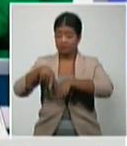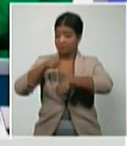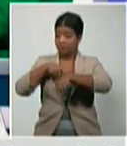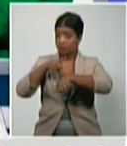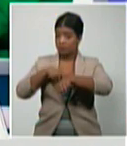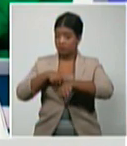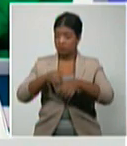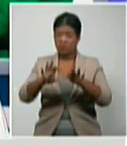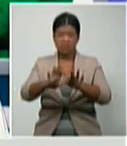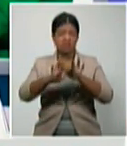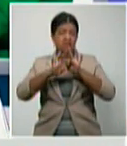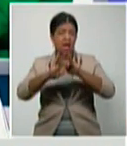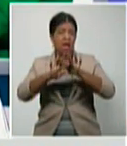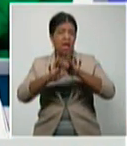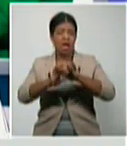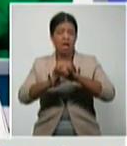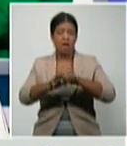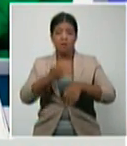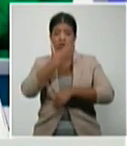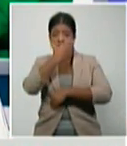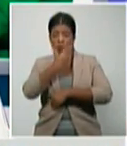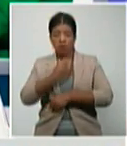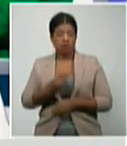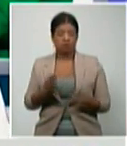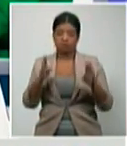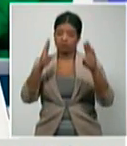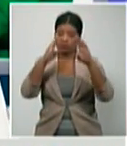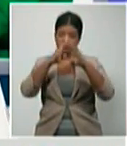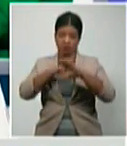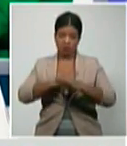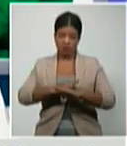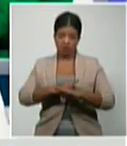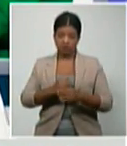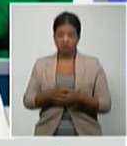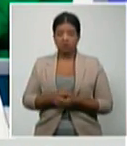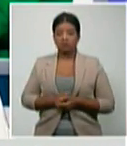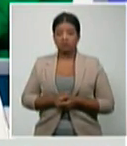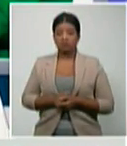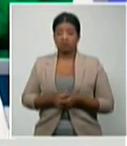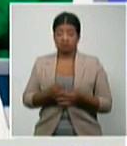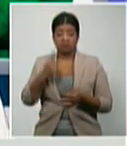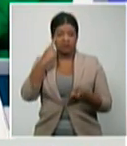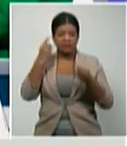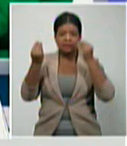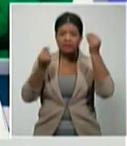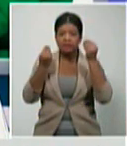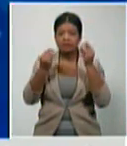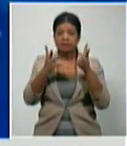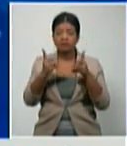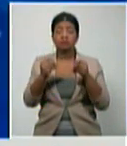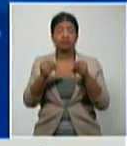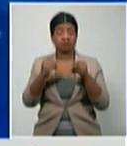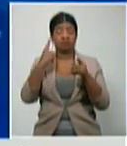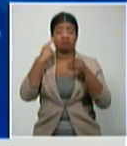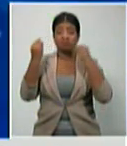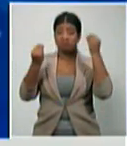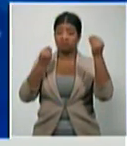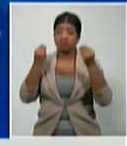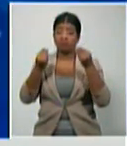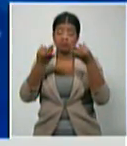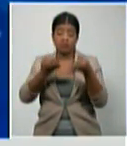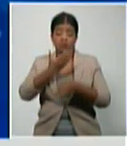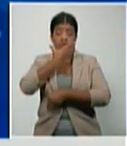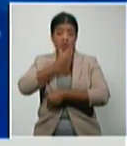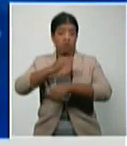ni críticos en este grupo de edad. Preocupante esta cifra, doctor. Preocupante, y al final nos propició